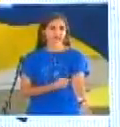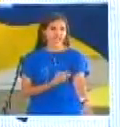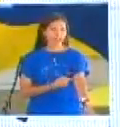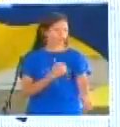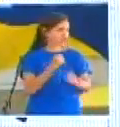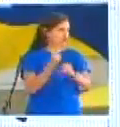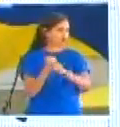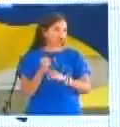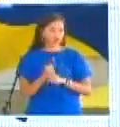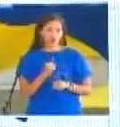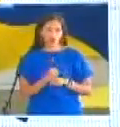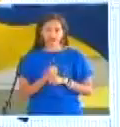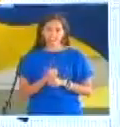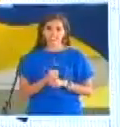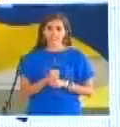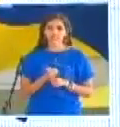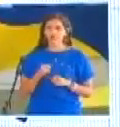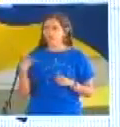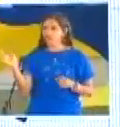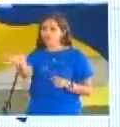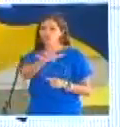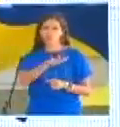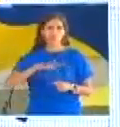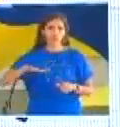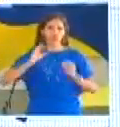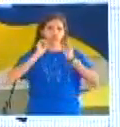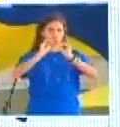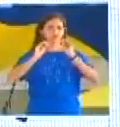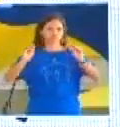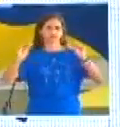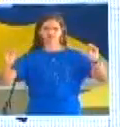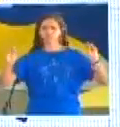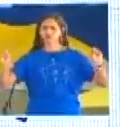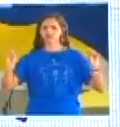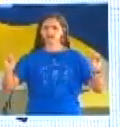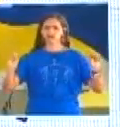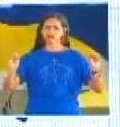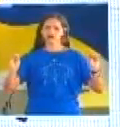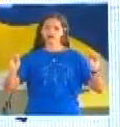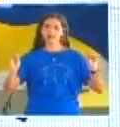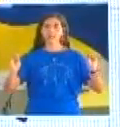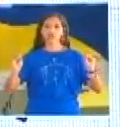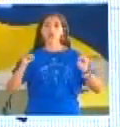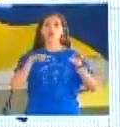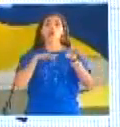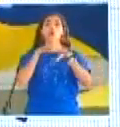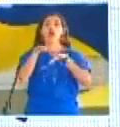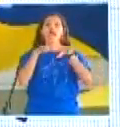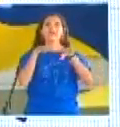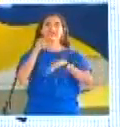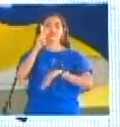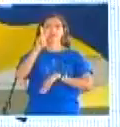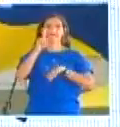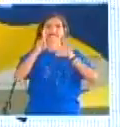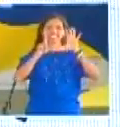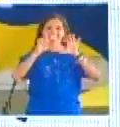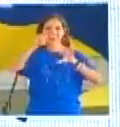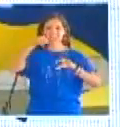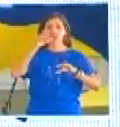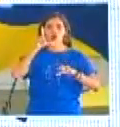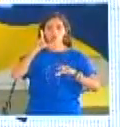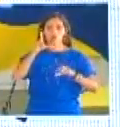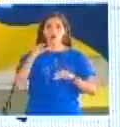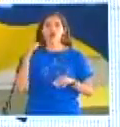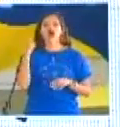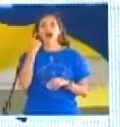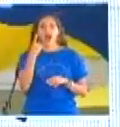trabajadores, a mis hermanas trabajadoras. Los convoco mañana, jueves 27 de julio, a